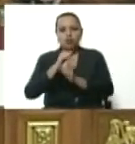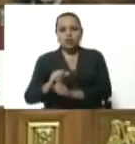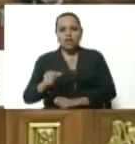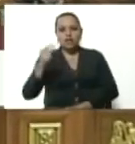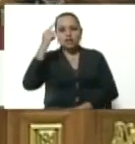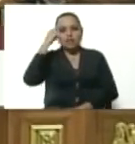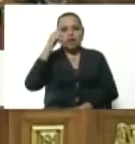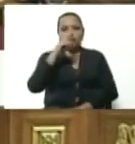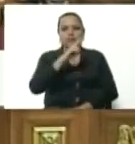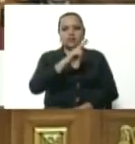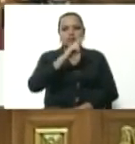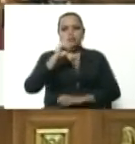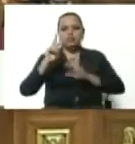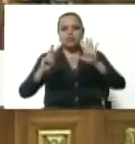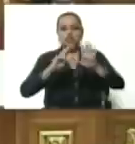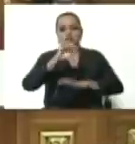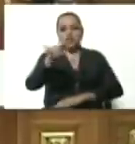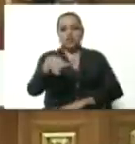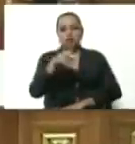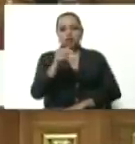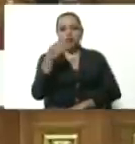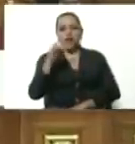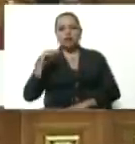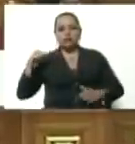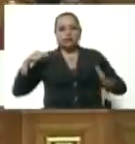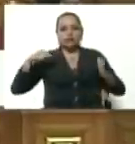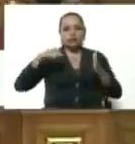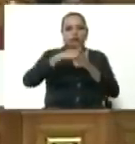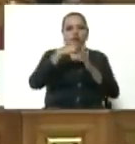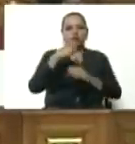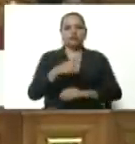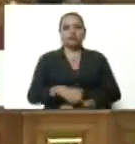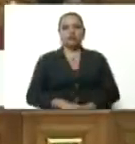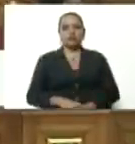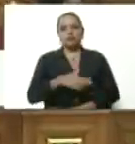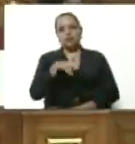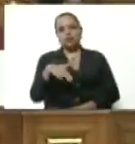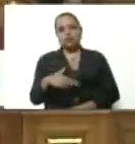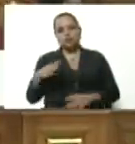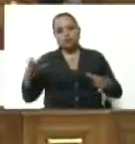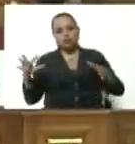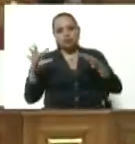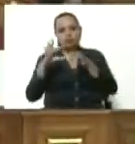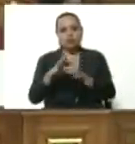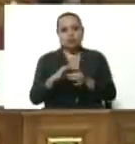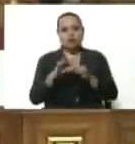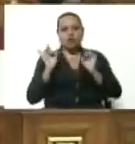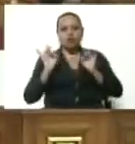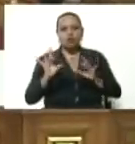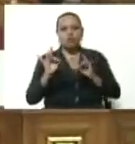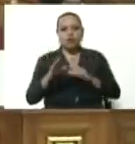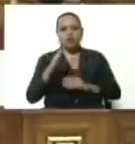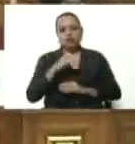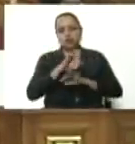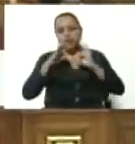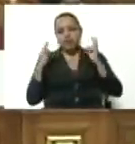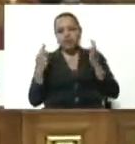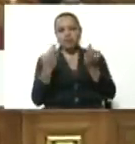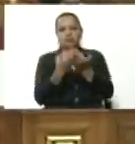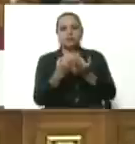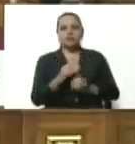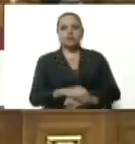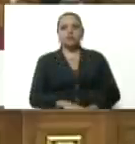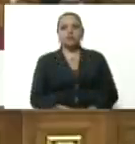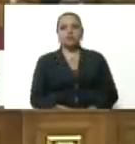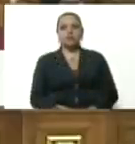junio, sufrió un accidente. Me uno al duelo y al dolor de, nos unimos pues al duelo y al dolor de la familia